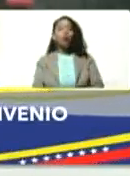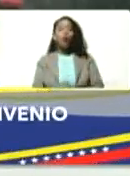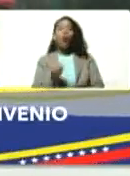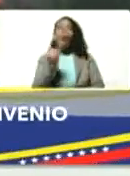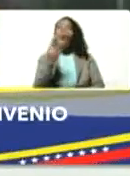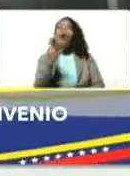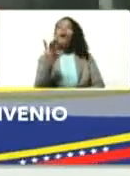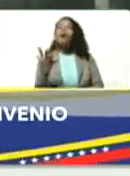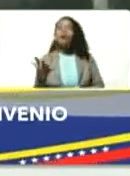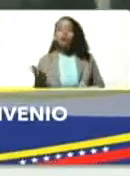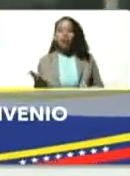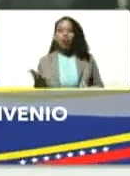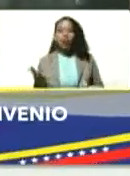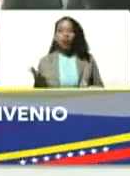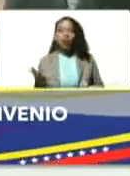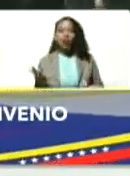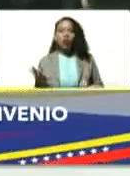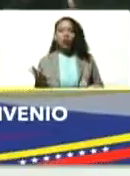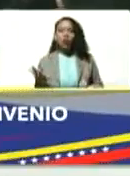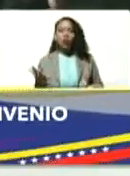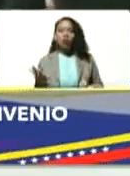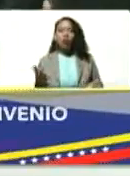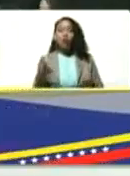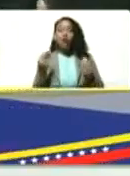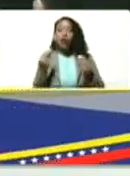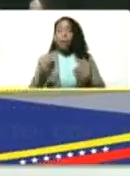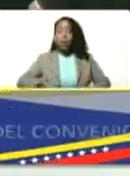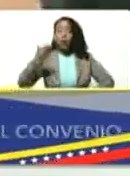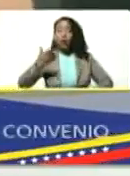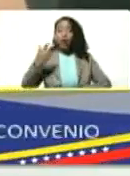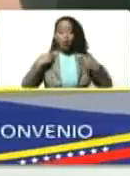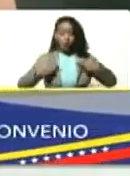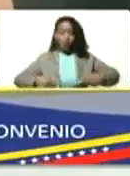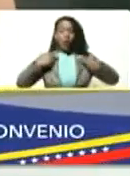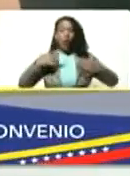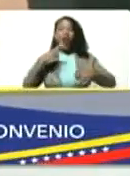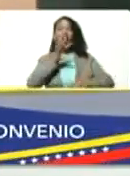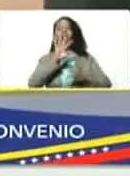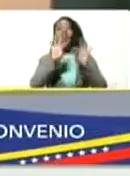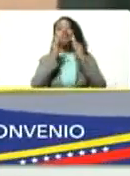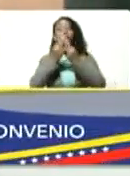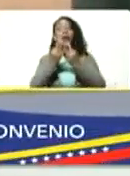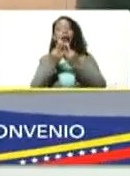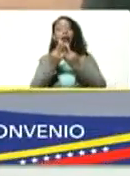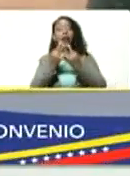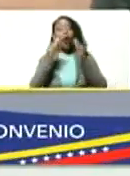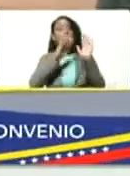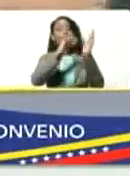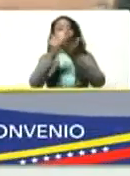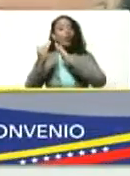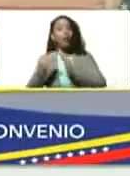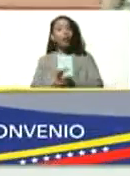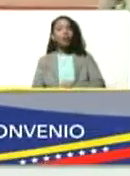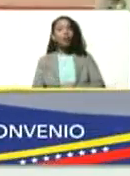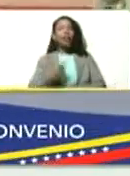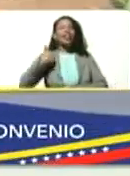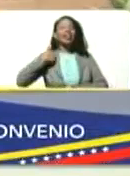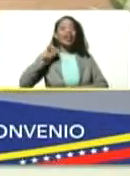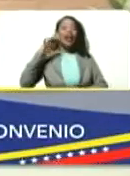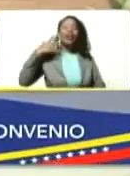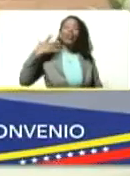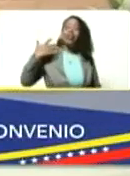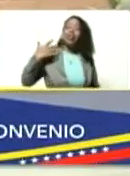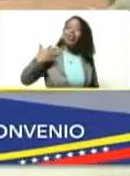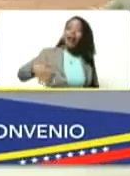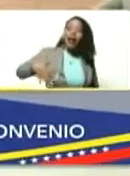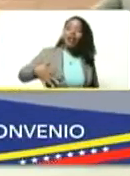¿cuánto es importante para un ser humano, para una familia, para una comunidad? Tener el derecho a la